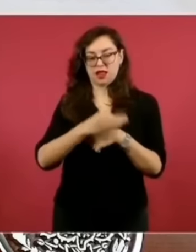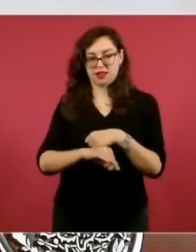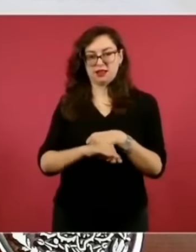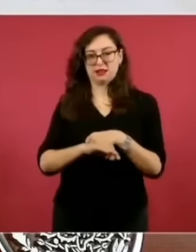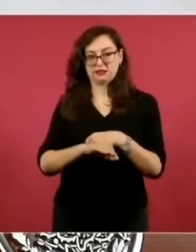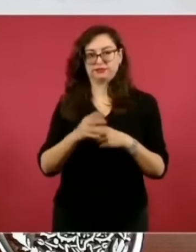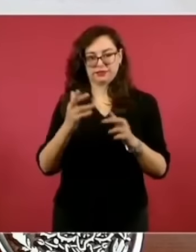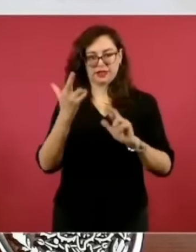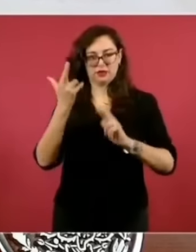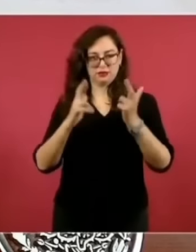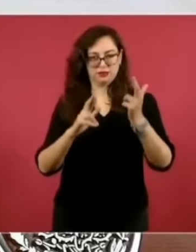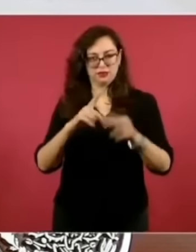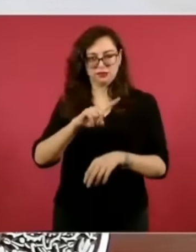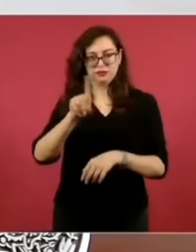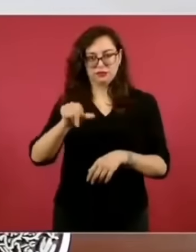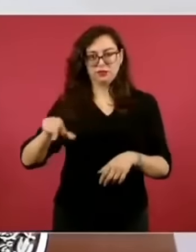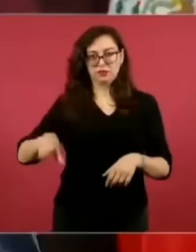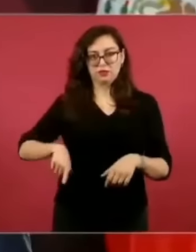Creo que fue